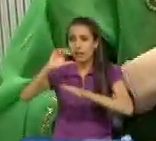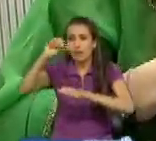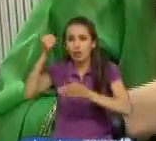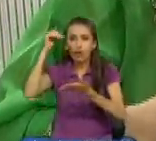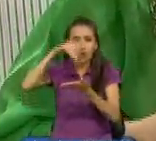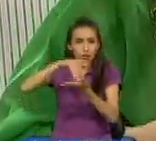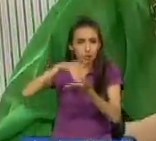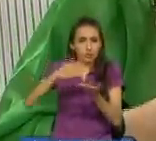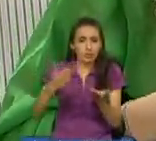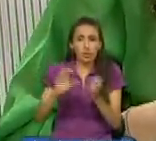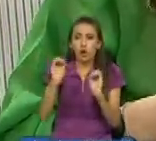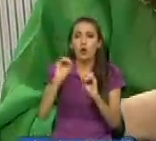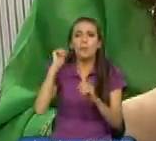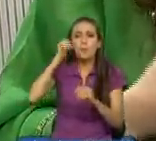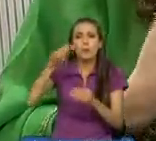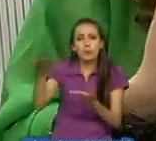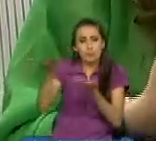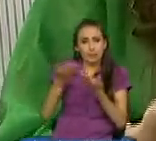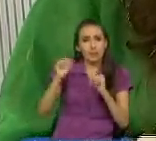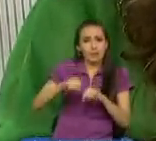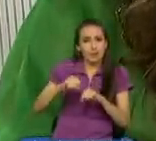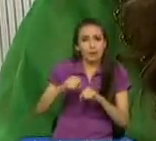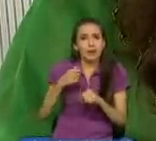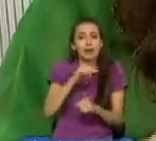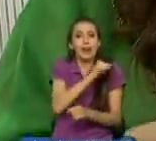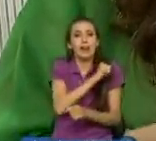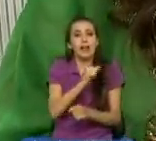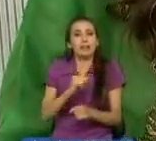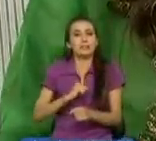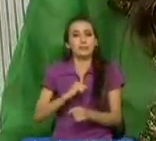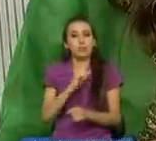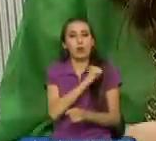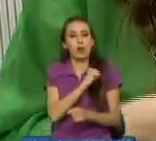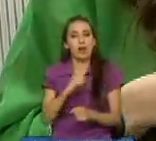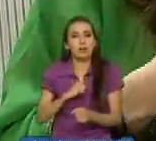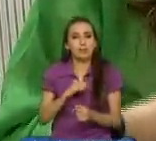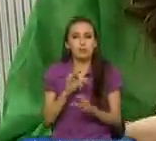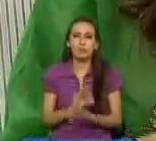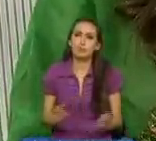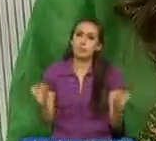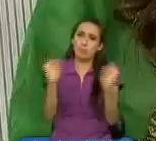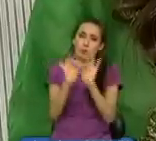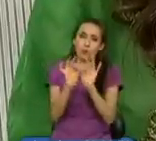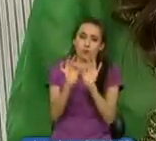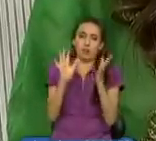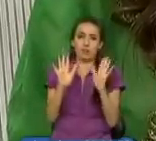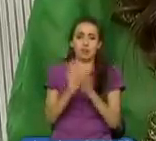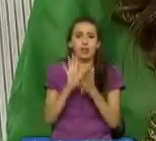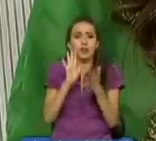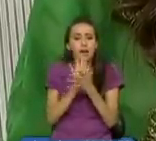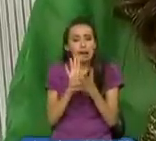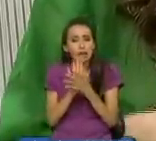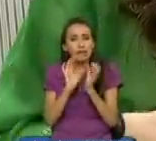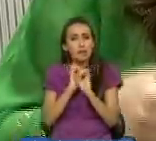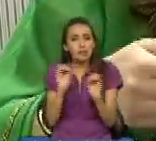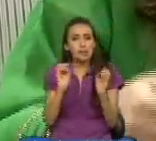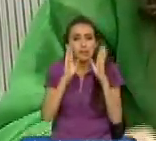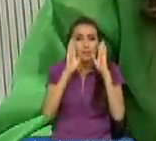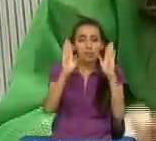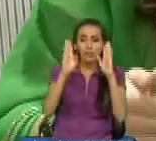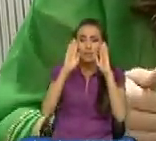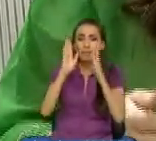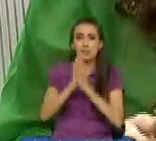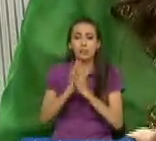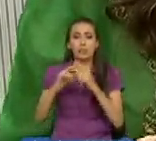traer o puede usted venir mañana pero es incluso la forma en que transmitimos ese mensaje entonces eso vamos a a hacer A través de nuestros pacientes fantasme vamos a